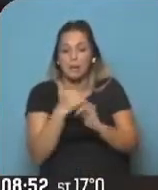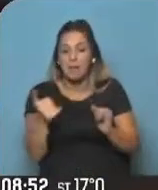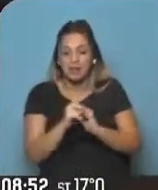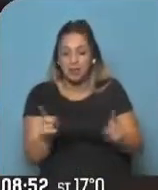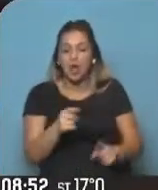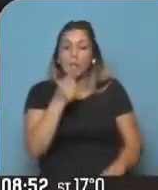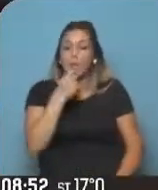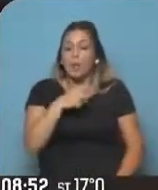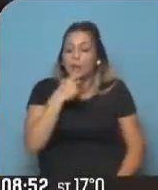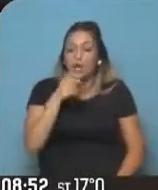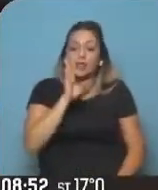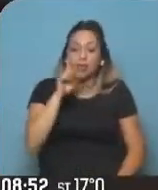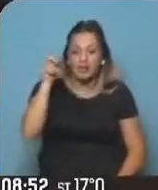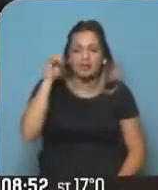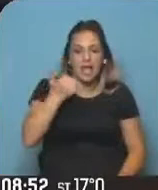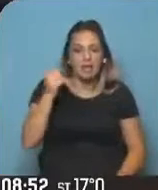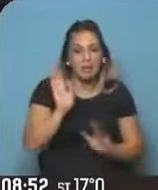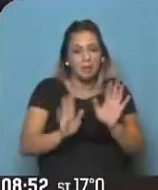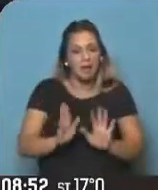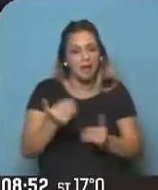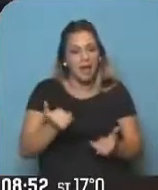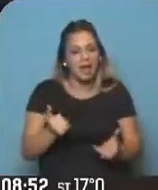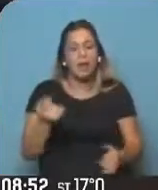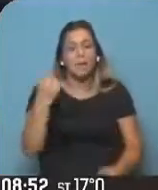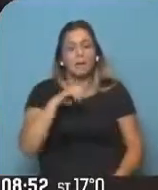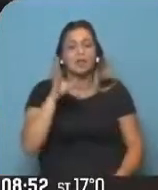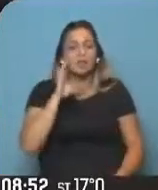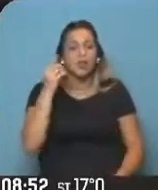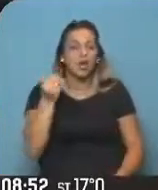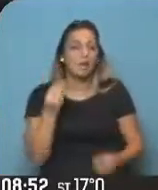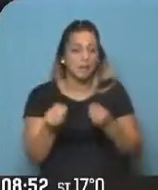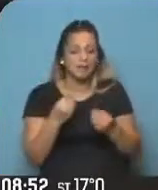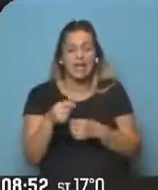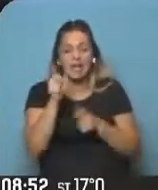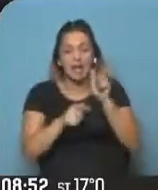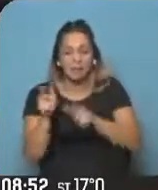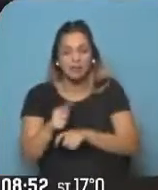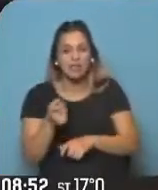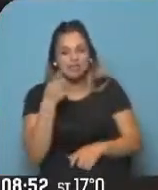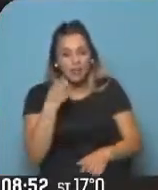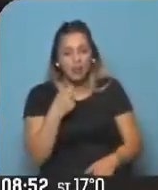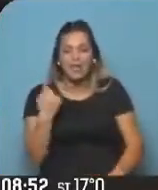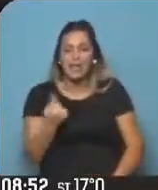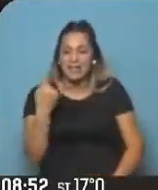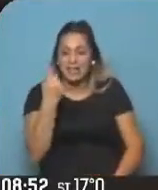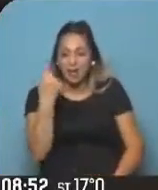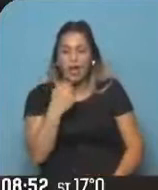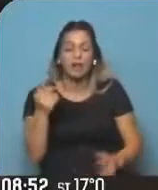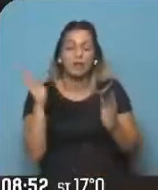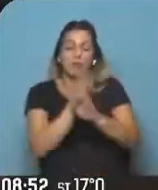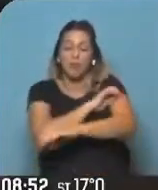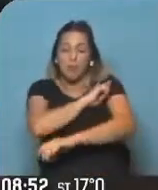eeuu pero allí lo que está lo que está empezando a ocurrir es que la población advierte que huracanes con muchísima mayor